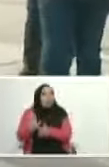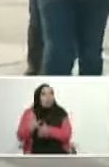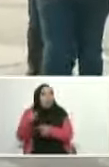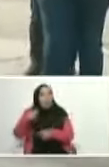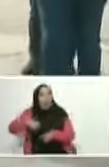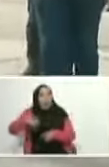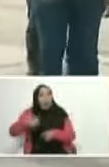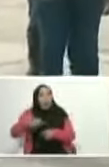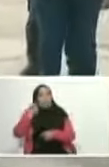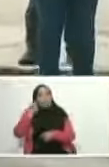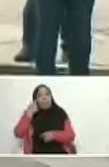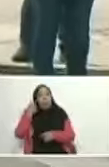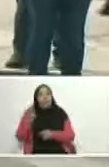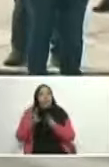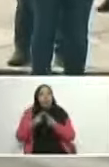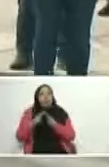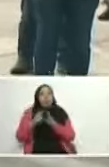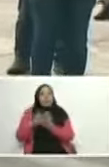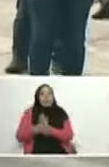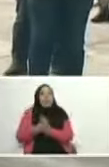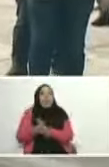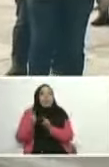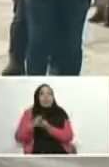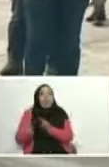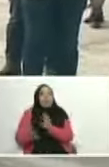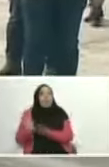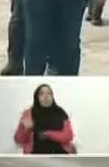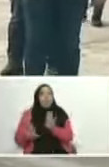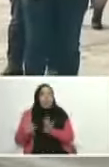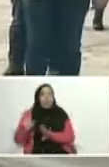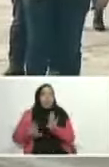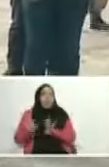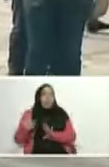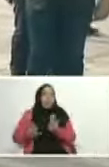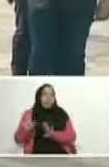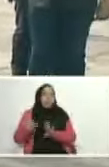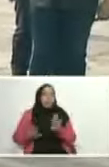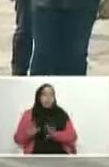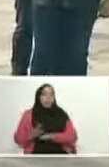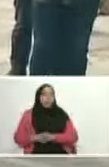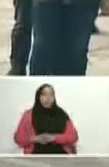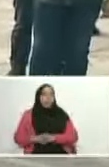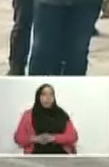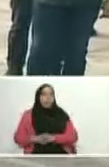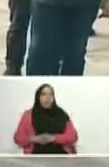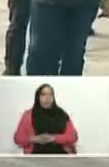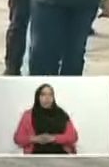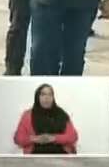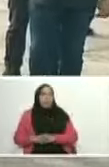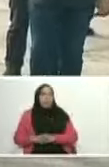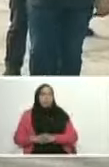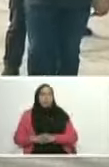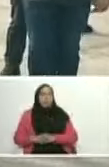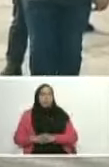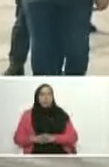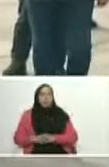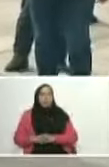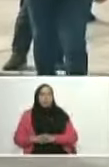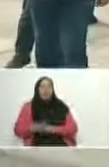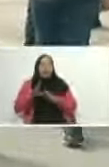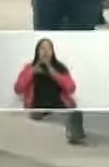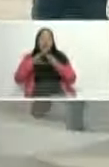emprendimiento. Emprendedora, todo el apoyo, emprendedora, todo el abrazo, todo el amor. A todas